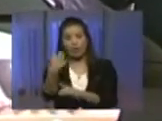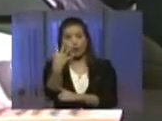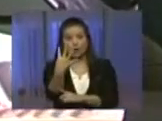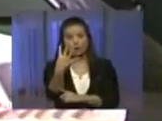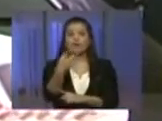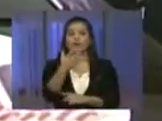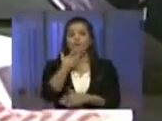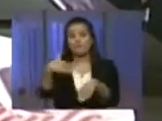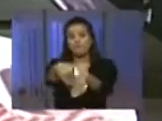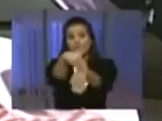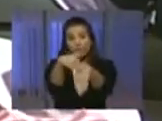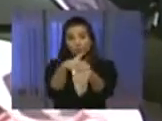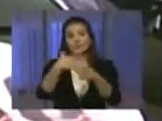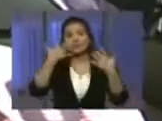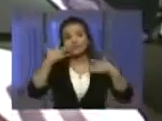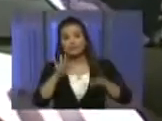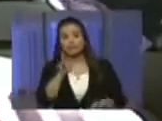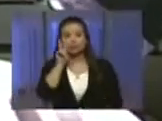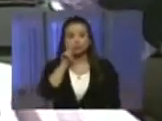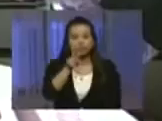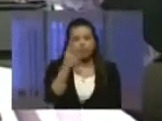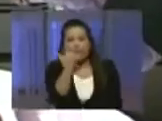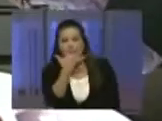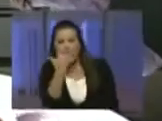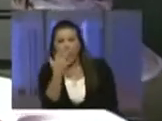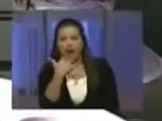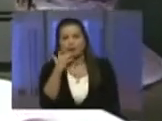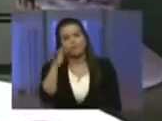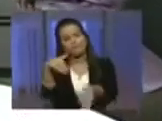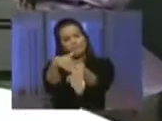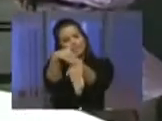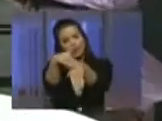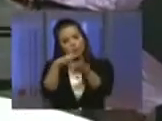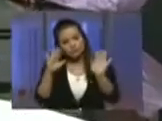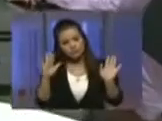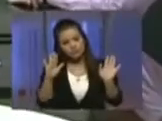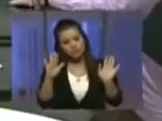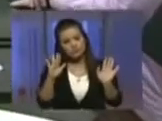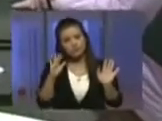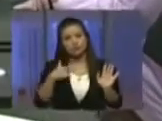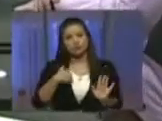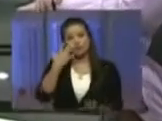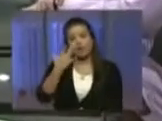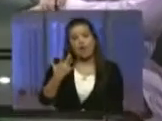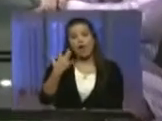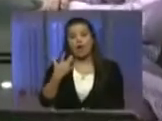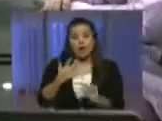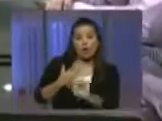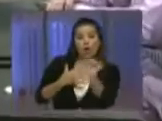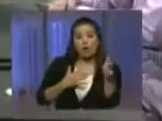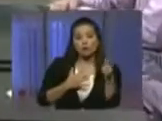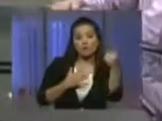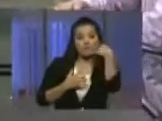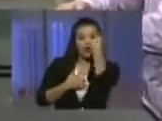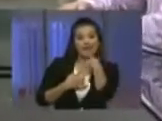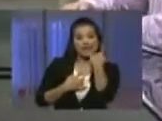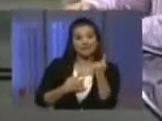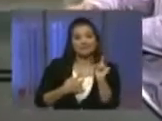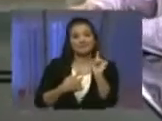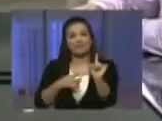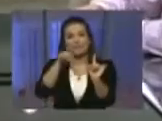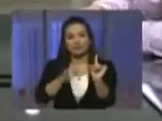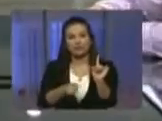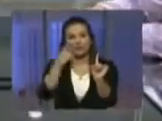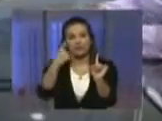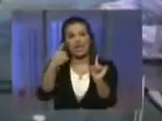afectar su visión no puede ser que haya alguien de la banda de los ramos alud ahí